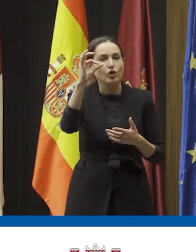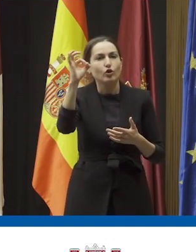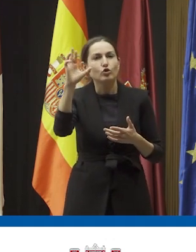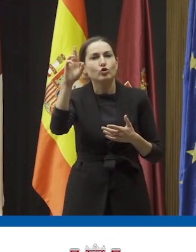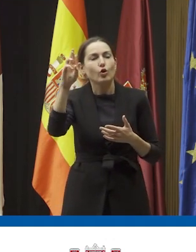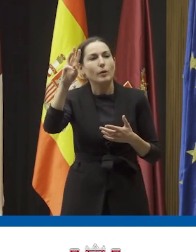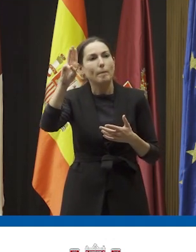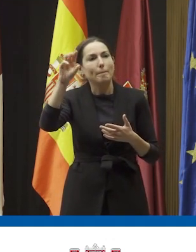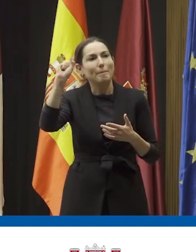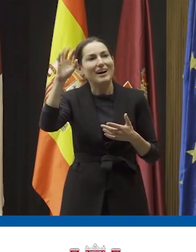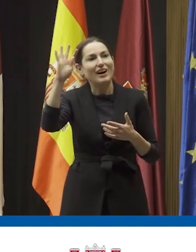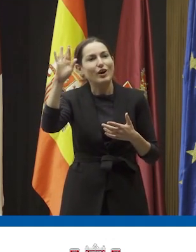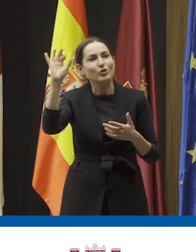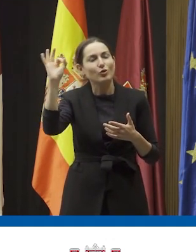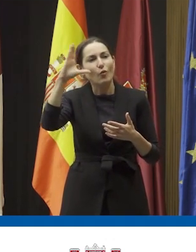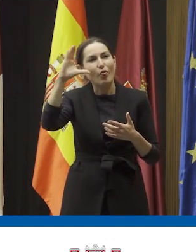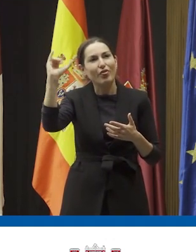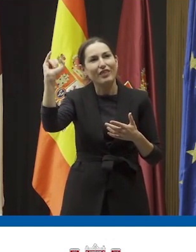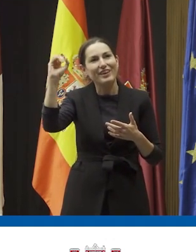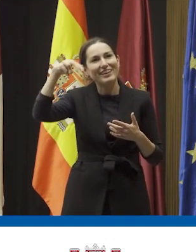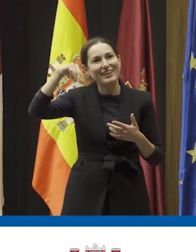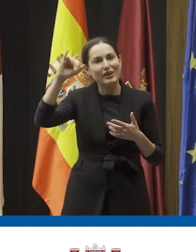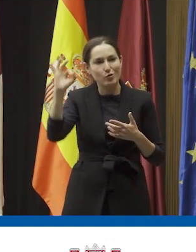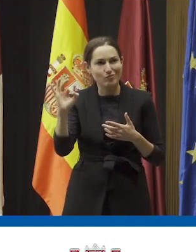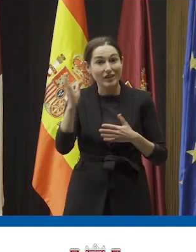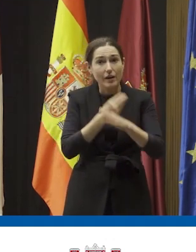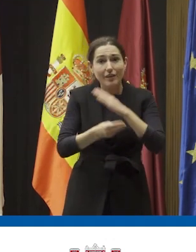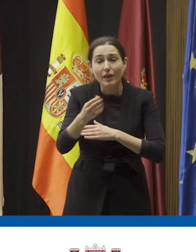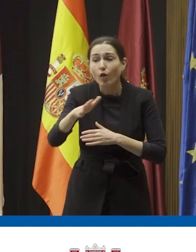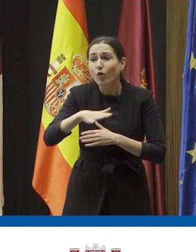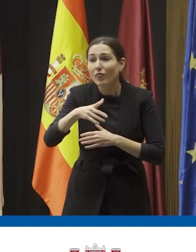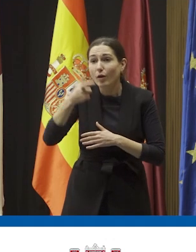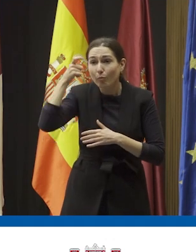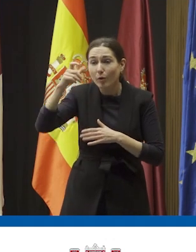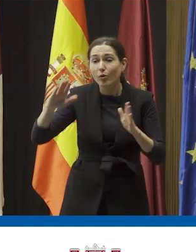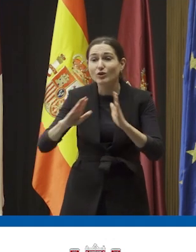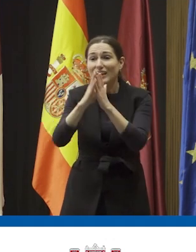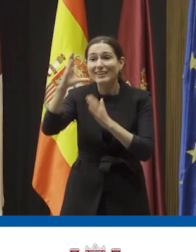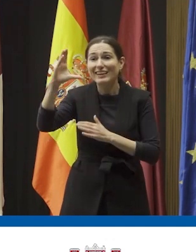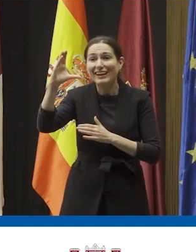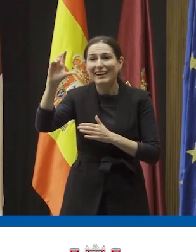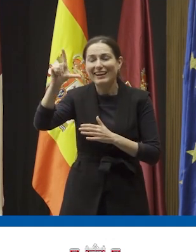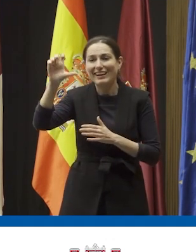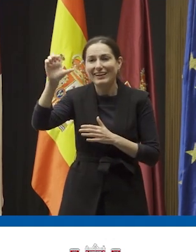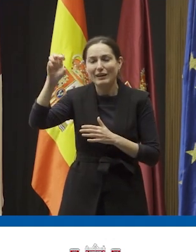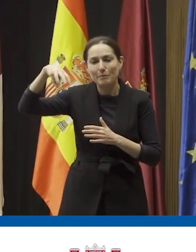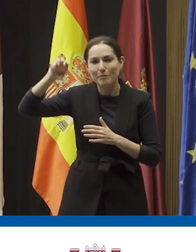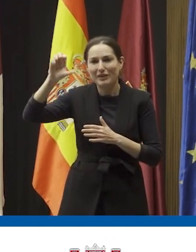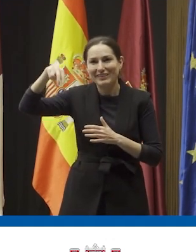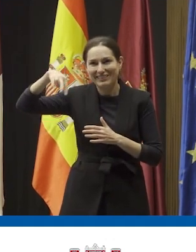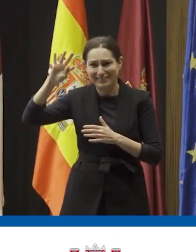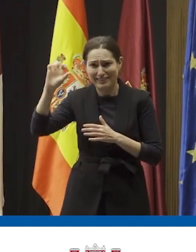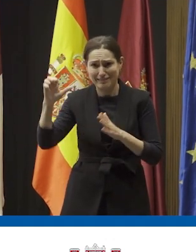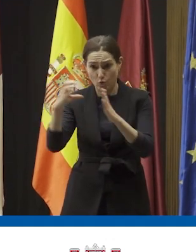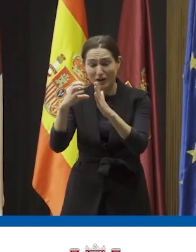Sor Patrocinio. Curiosamente, nacida en San Clemente, aquí en Cuenca. Sor Patrocinio. La